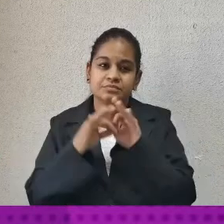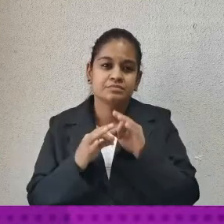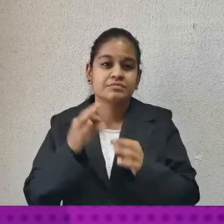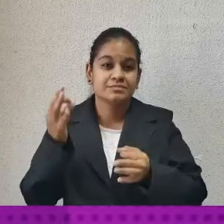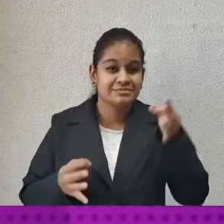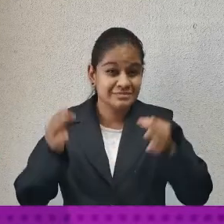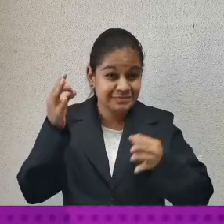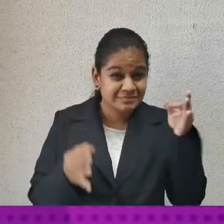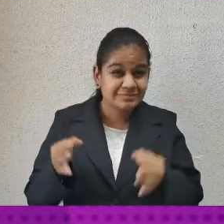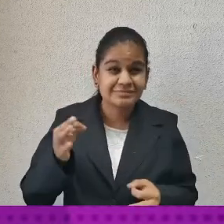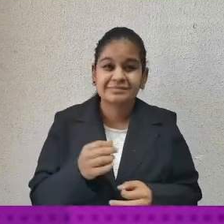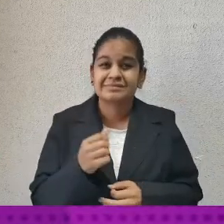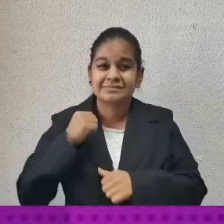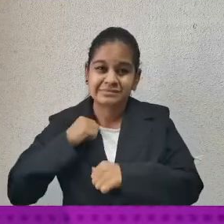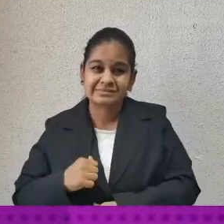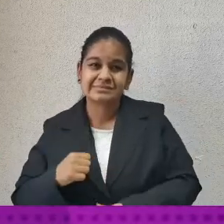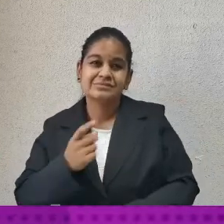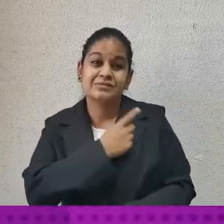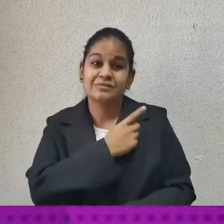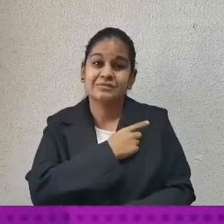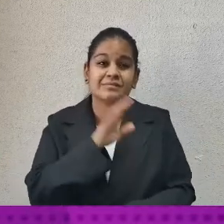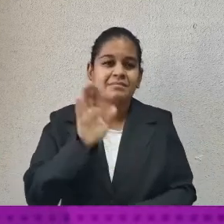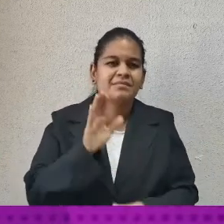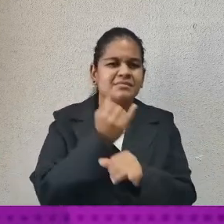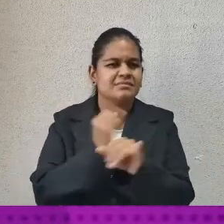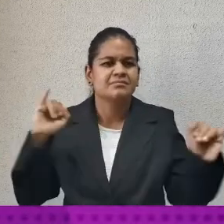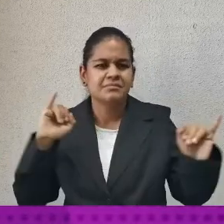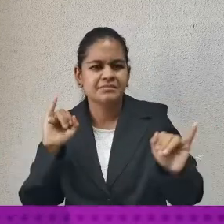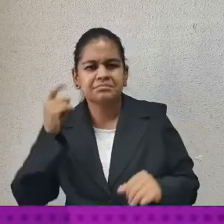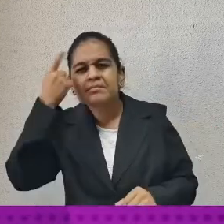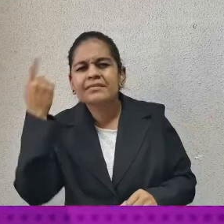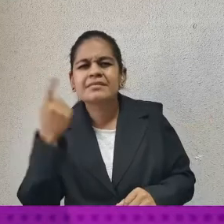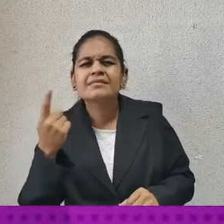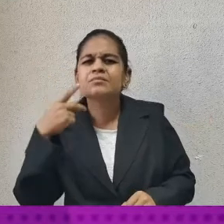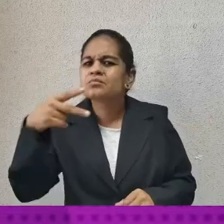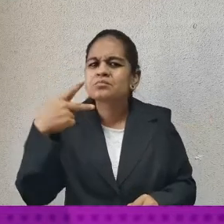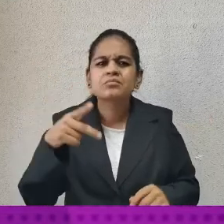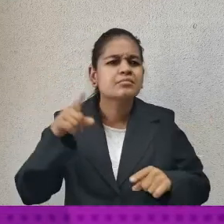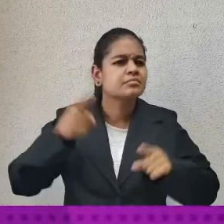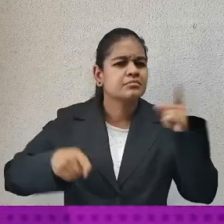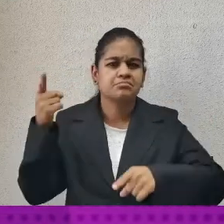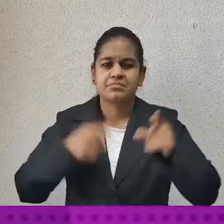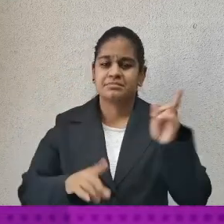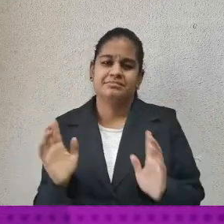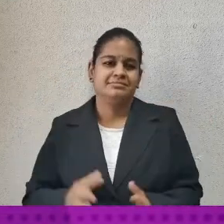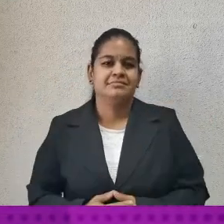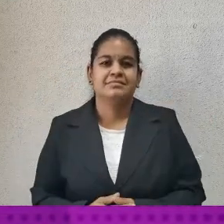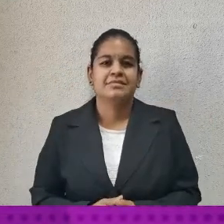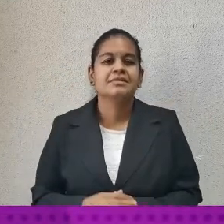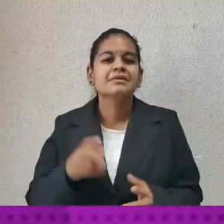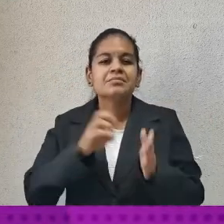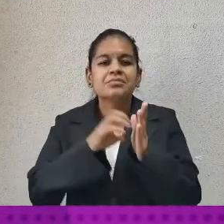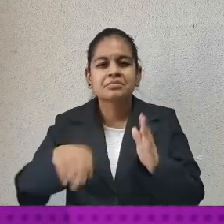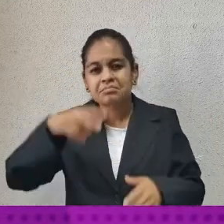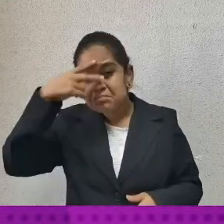y independientes y con capacidad para poder hacer valer sus sentencias. En el caso del Estado mexicano, del Estado de